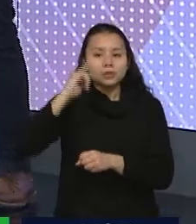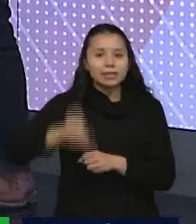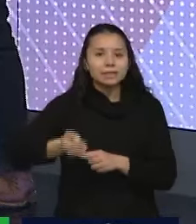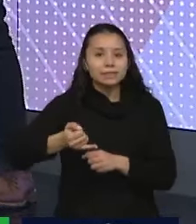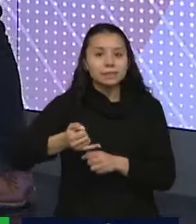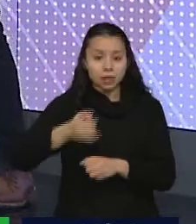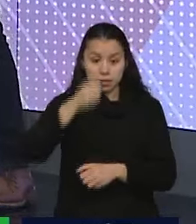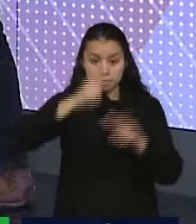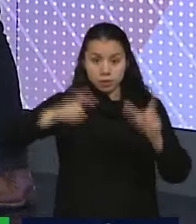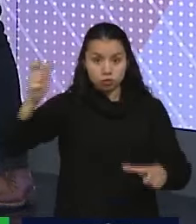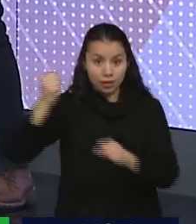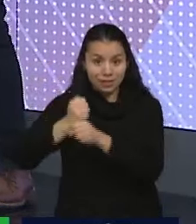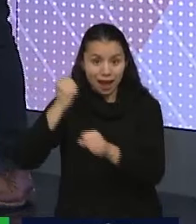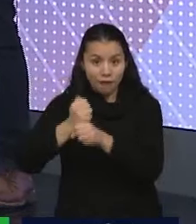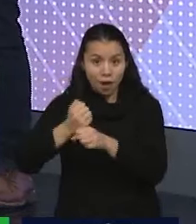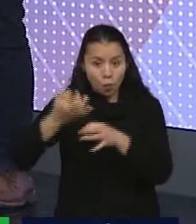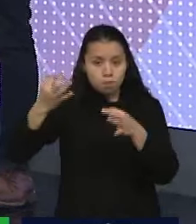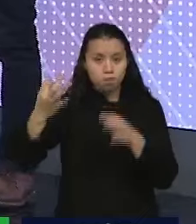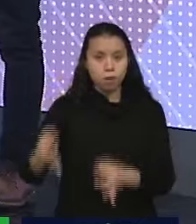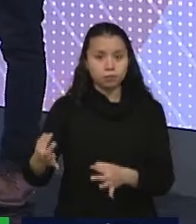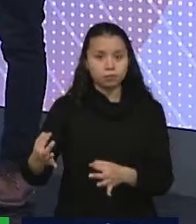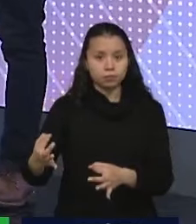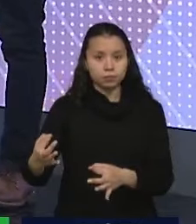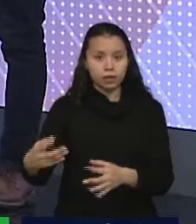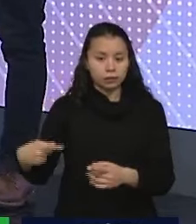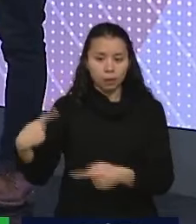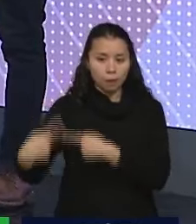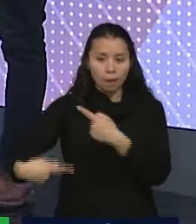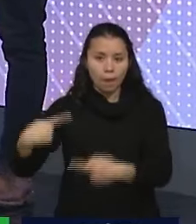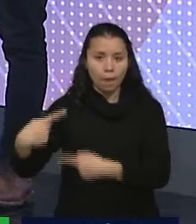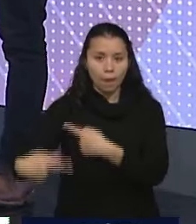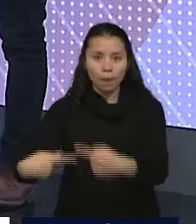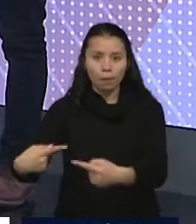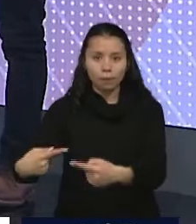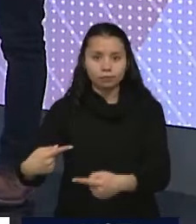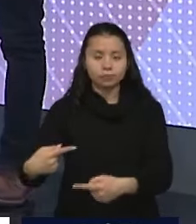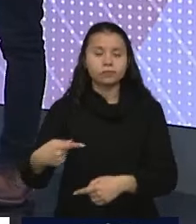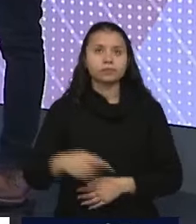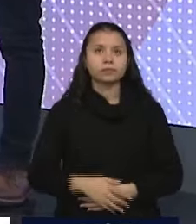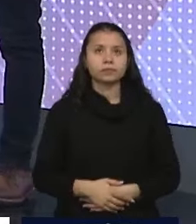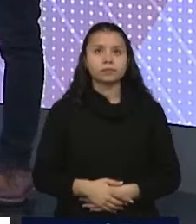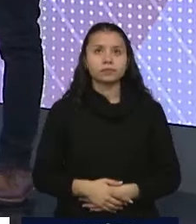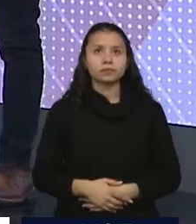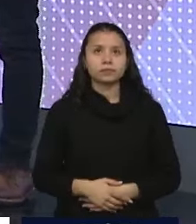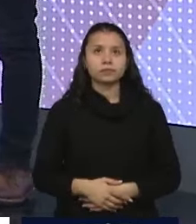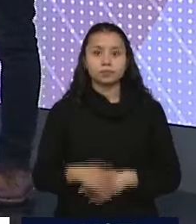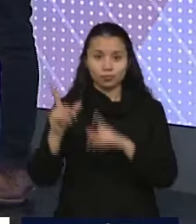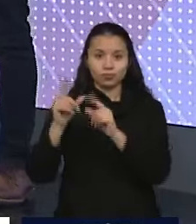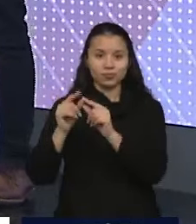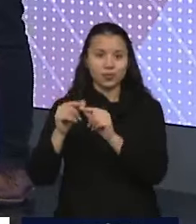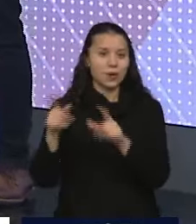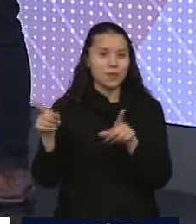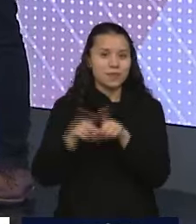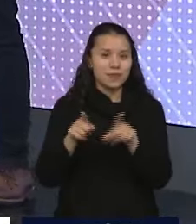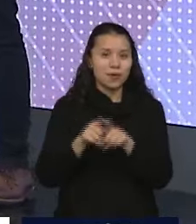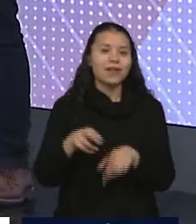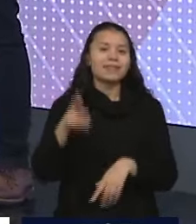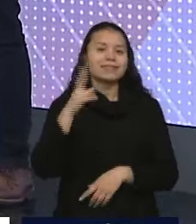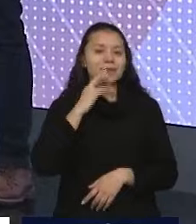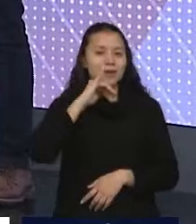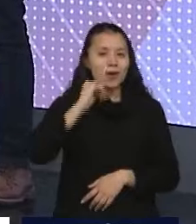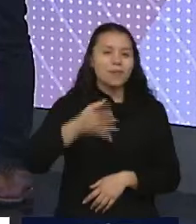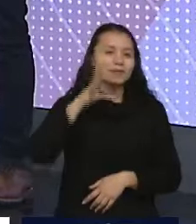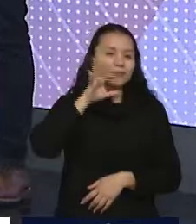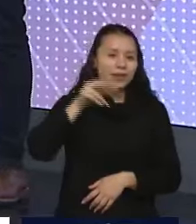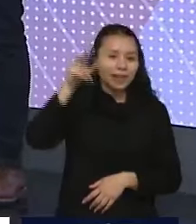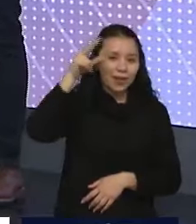un trabajo formal y están activos a nivel laboral, coincide casi 19,58, 20% más o